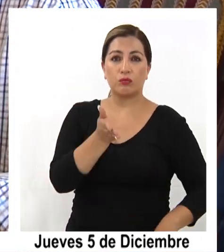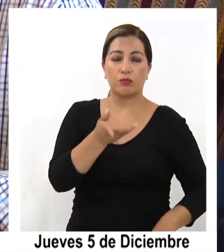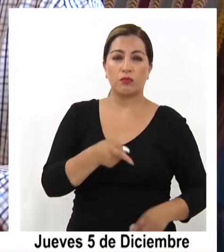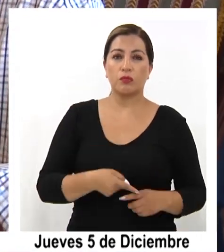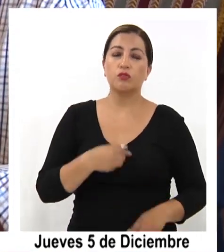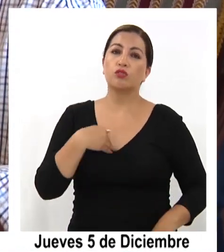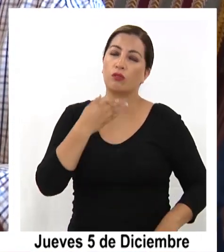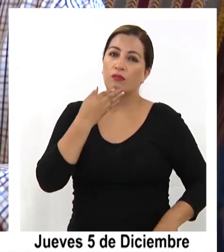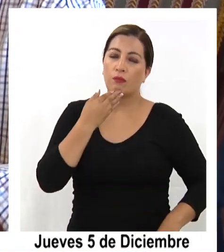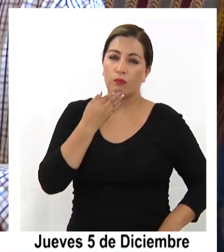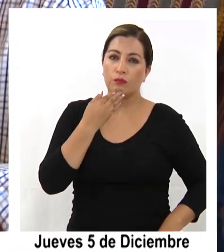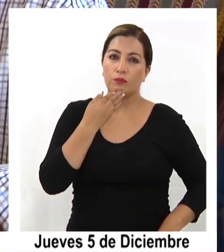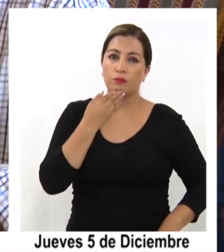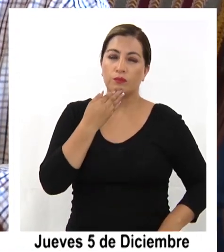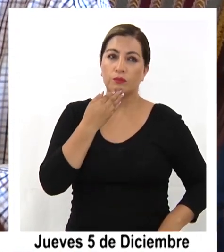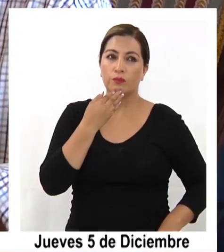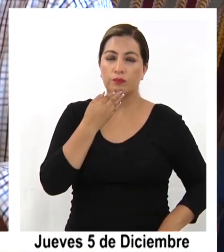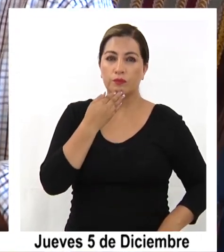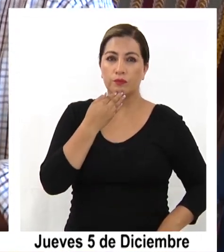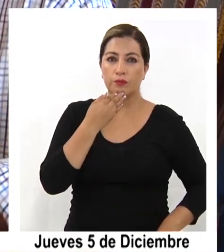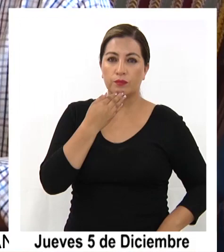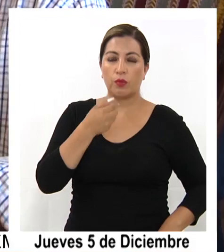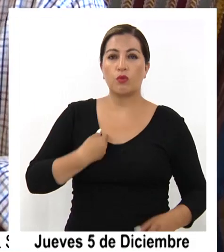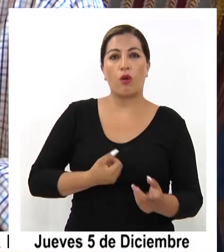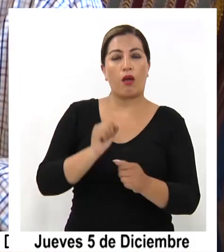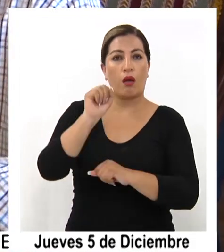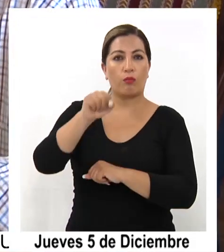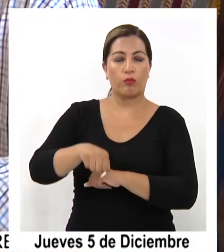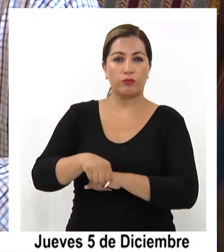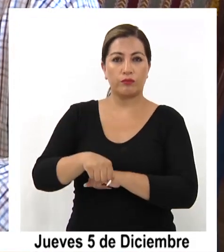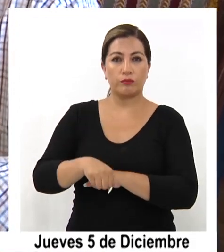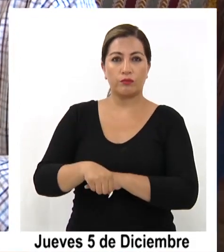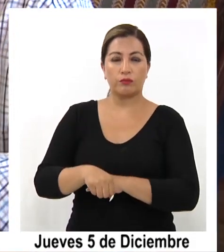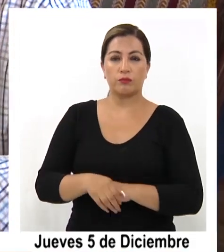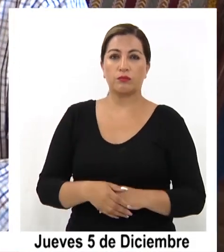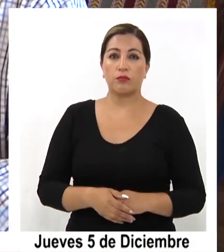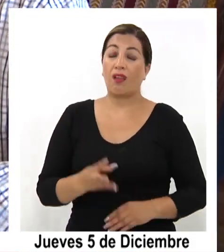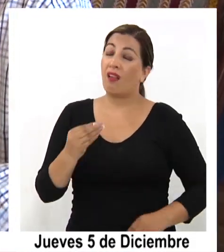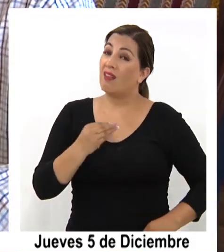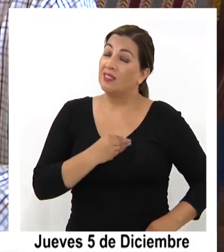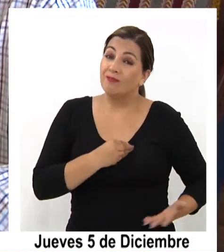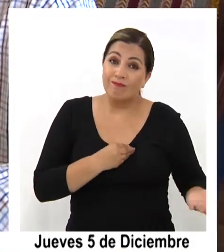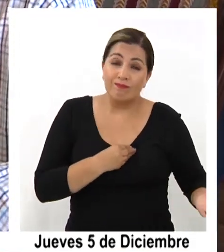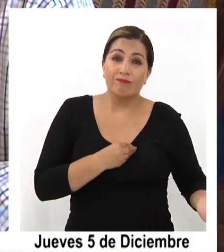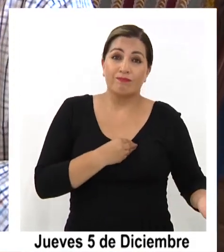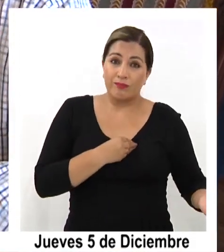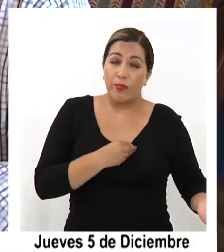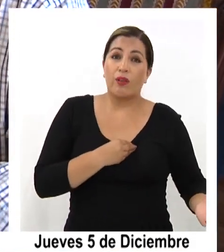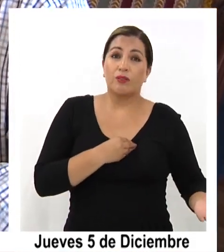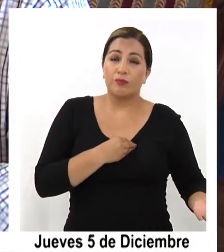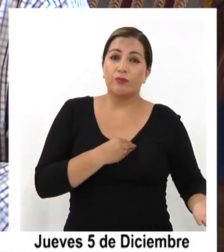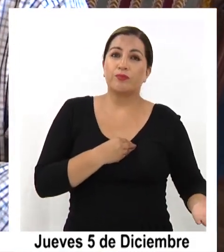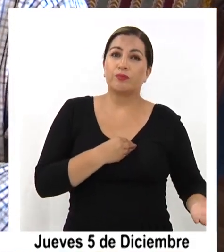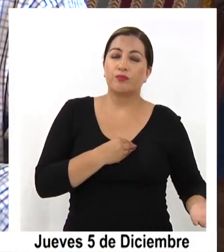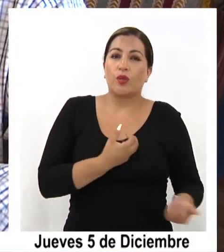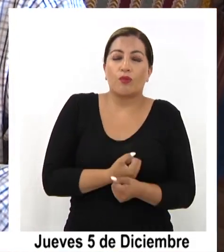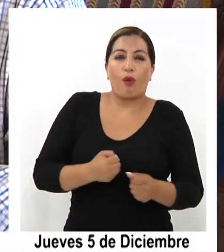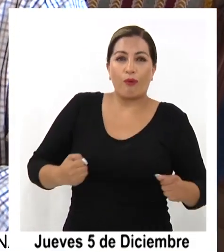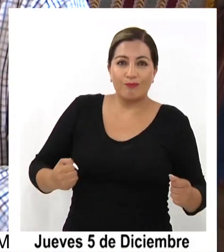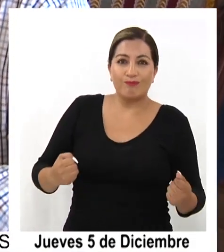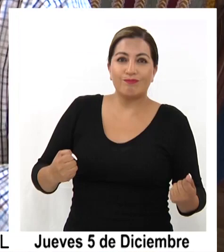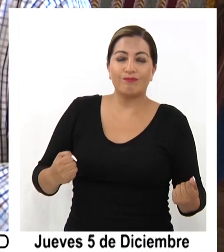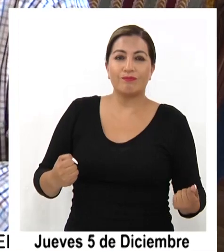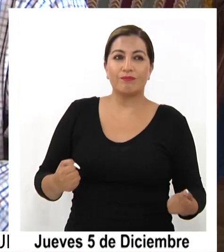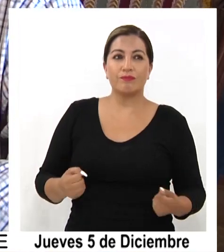yo también obviamente apruebo la moción. Lo lamento mucho, lo lamento mucho que no podamos